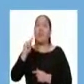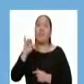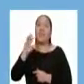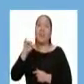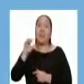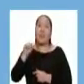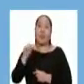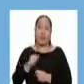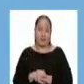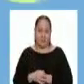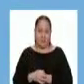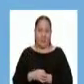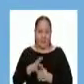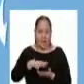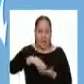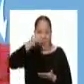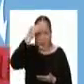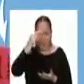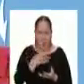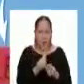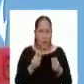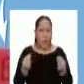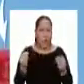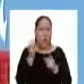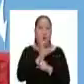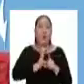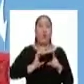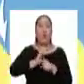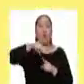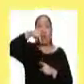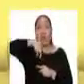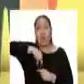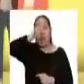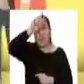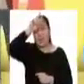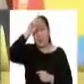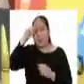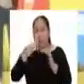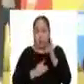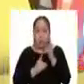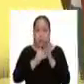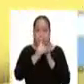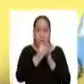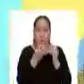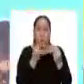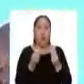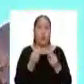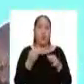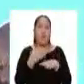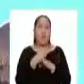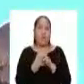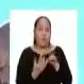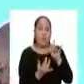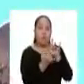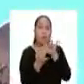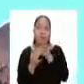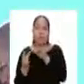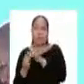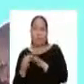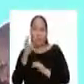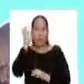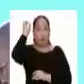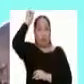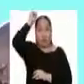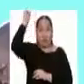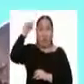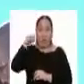del mundo desarrollaron vías de comunicación terrestres para posibilitar la comunicación. Los incas destacaron en este sistema